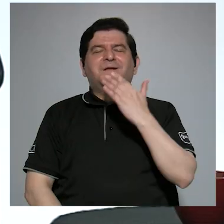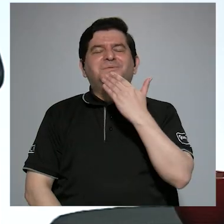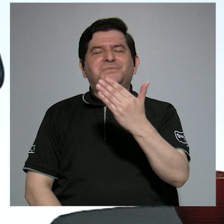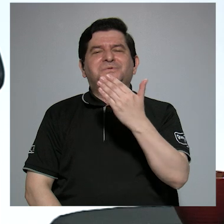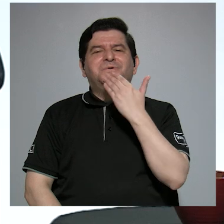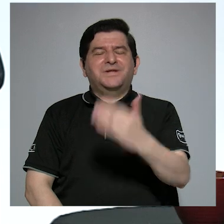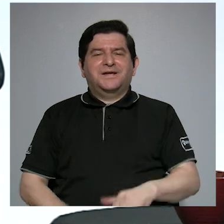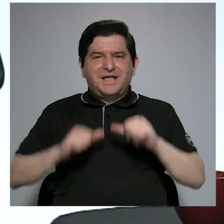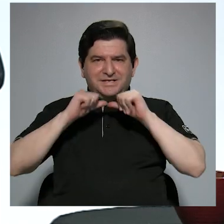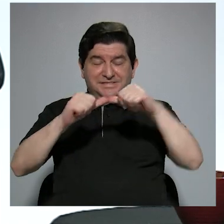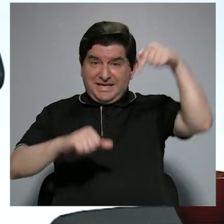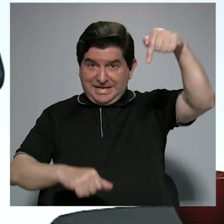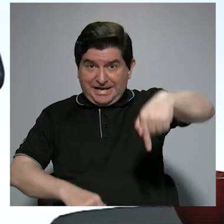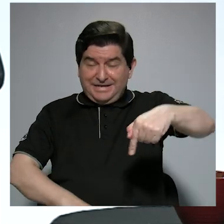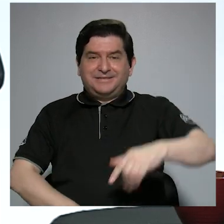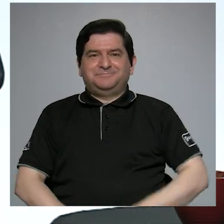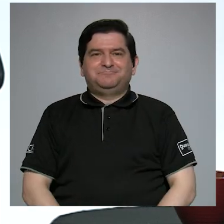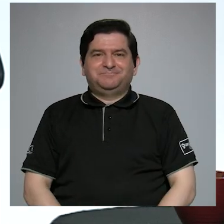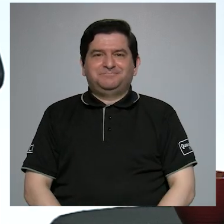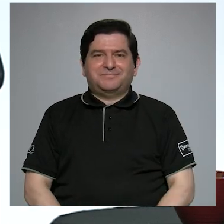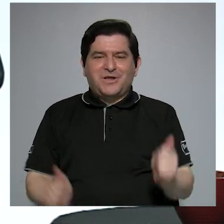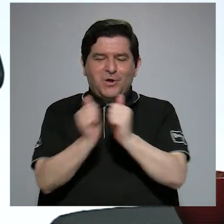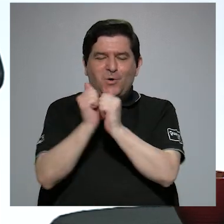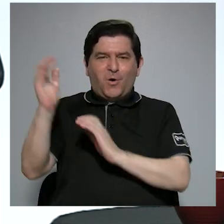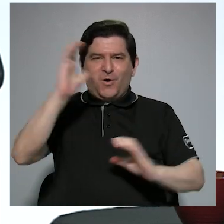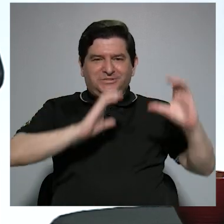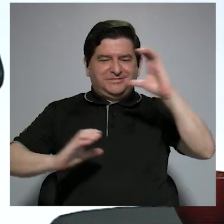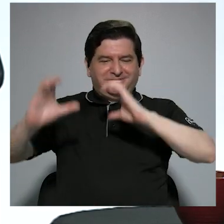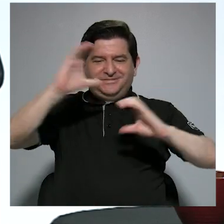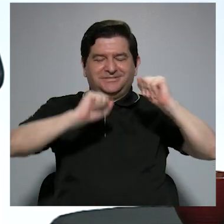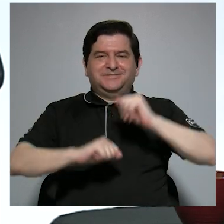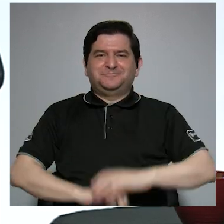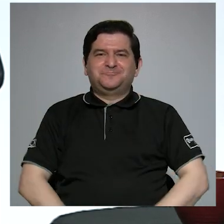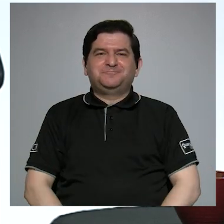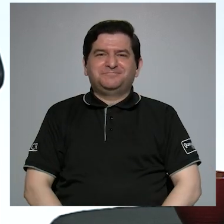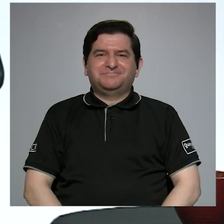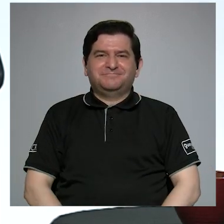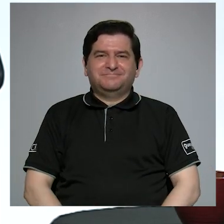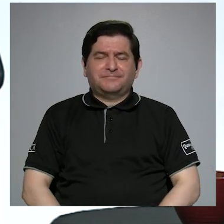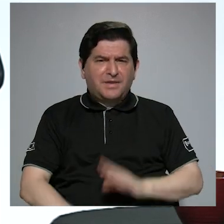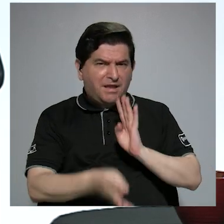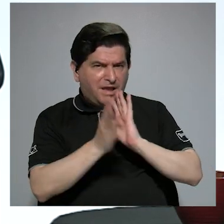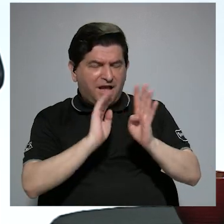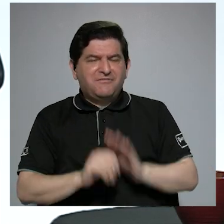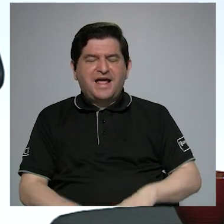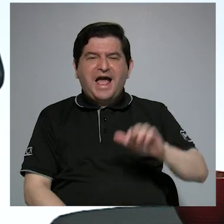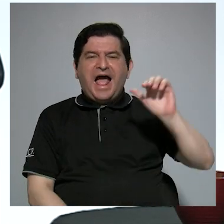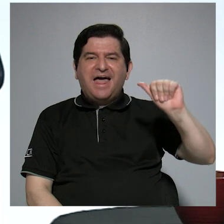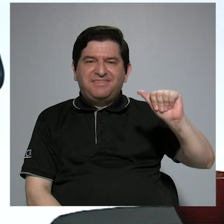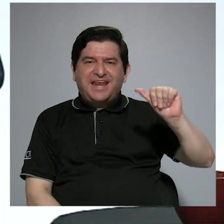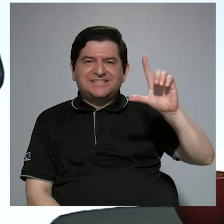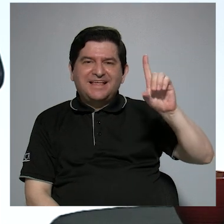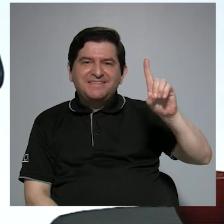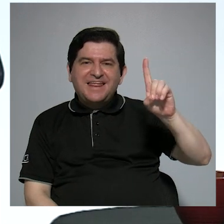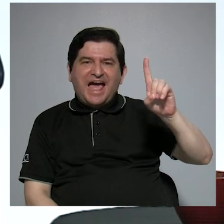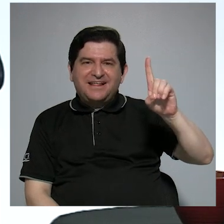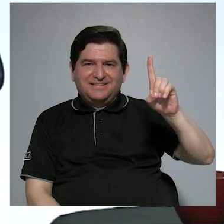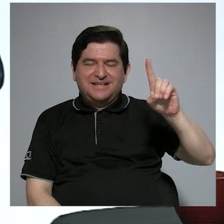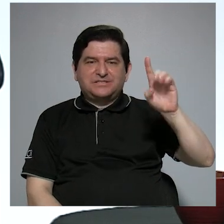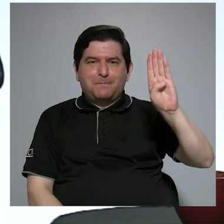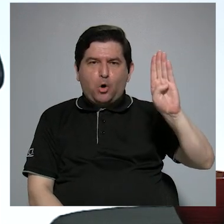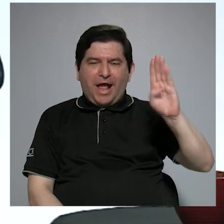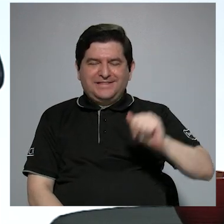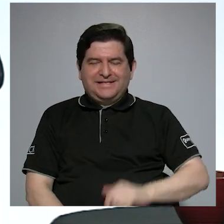Muchas gracias por continuar con nosotros aquí en Conciencia. Estamos hablando con Andrés